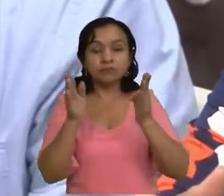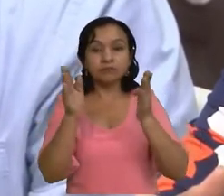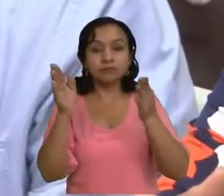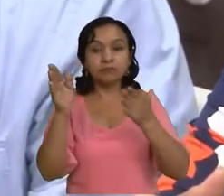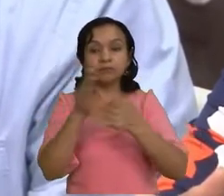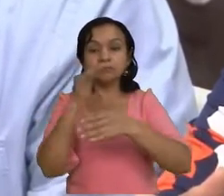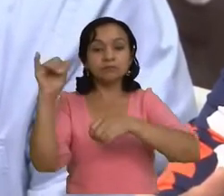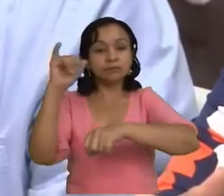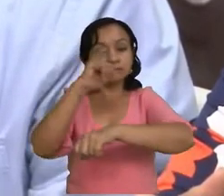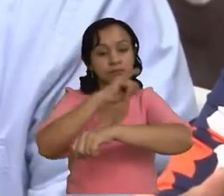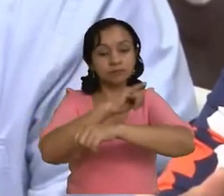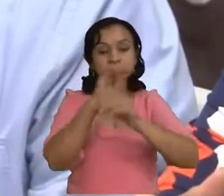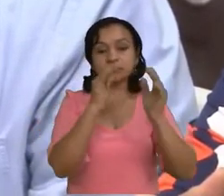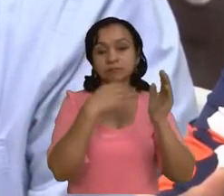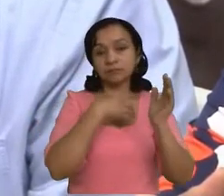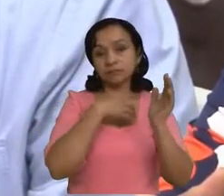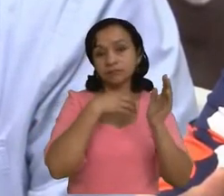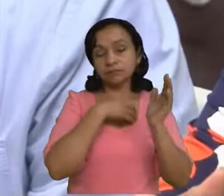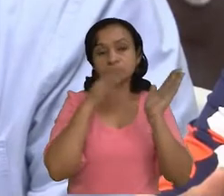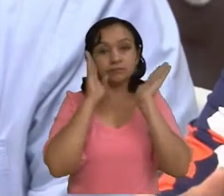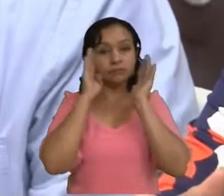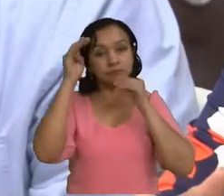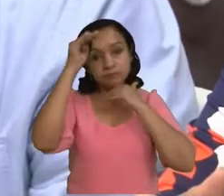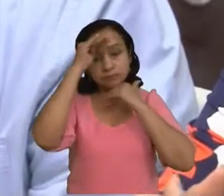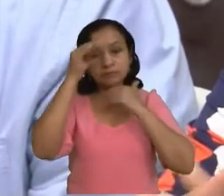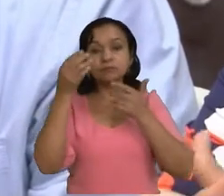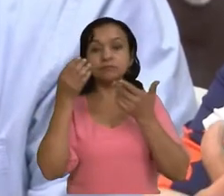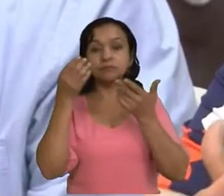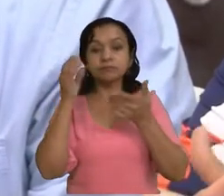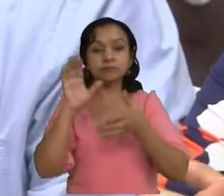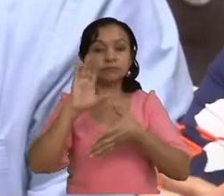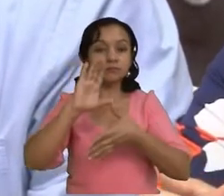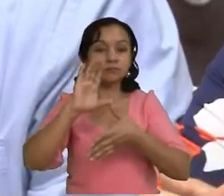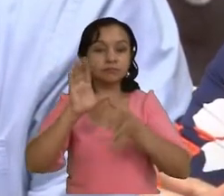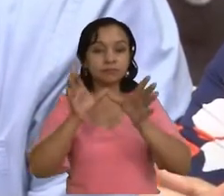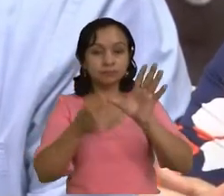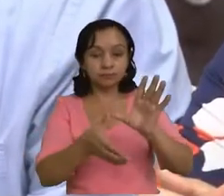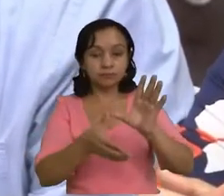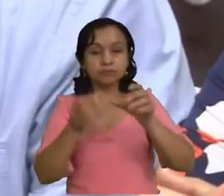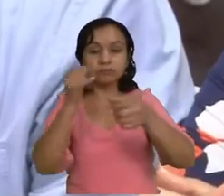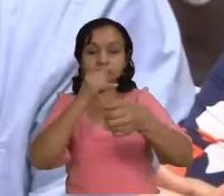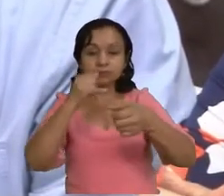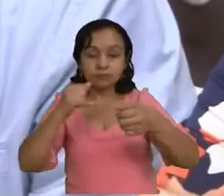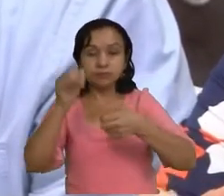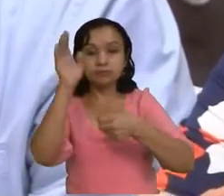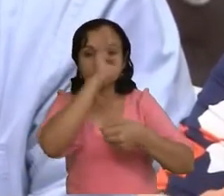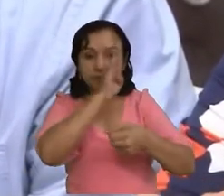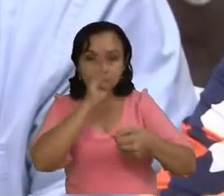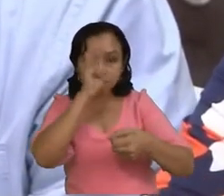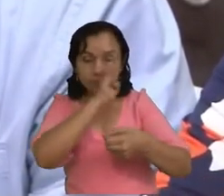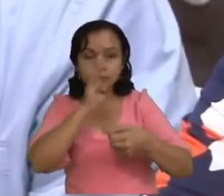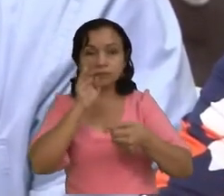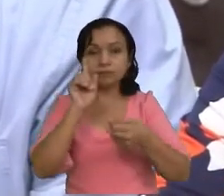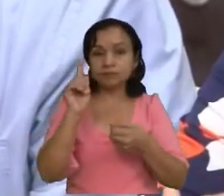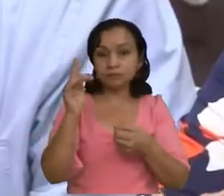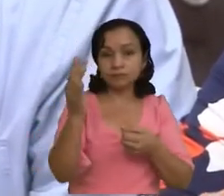vuelos domésticos que tenemos en la Costa Caribe, como es la isla Corn Island, Bluefield, todas las operaciones